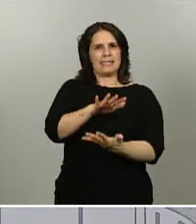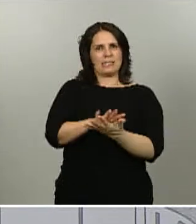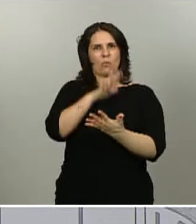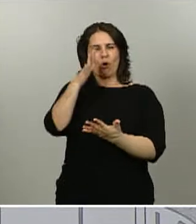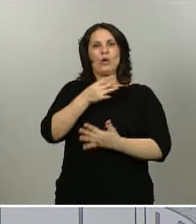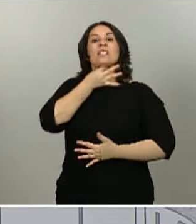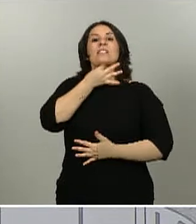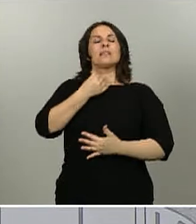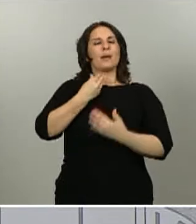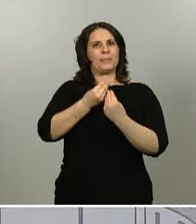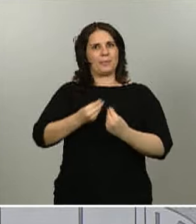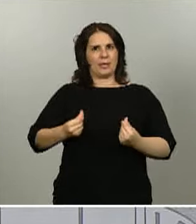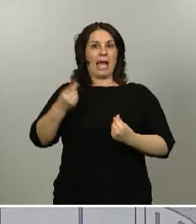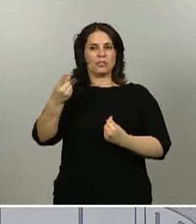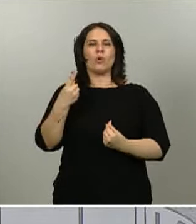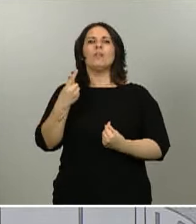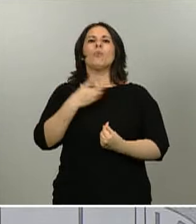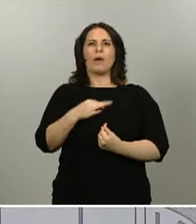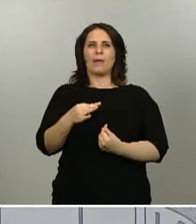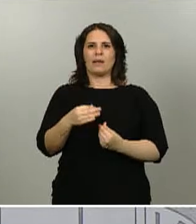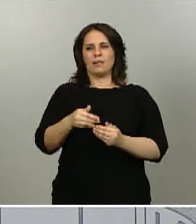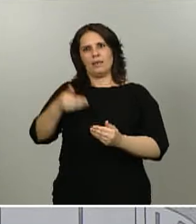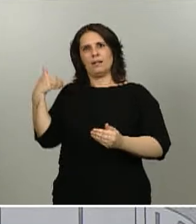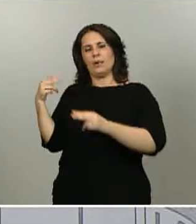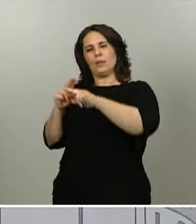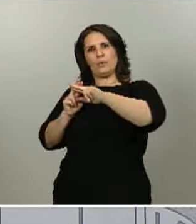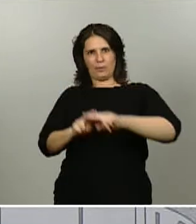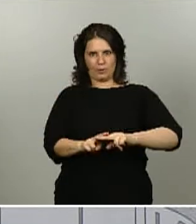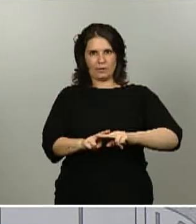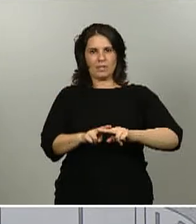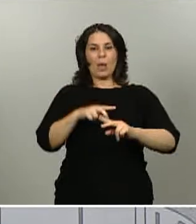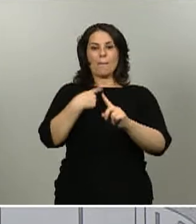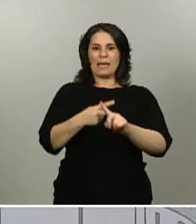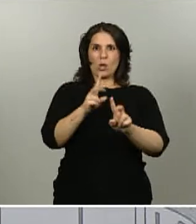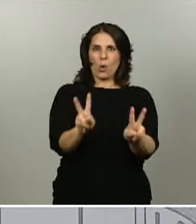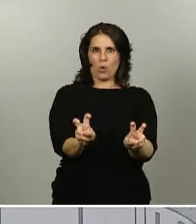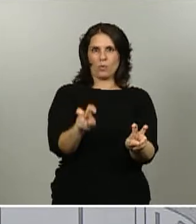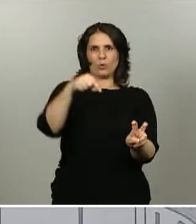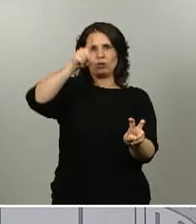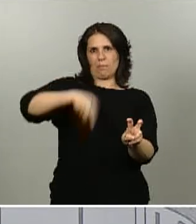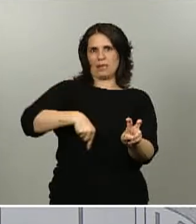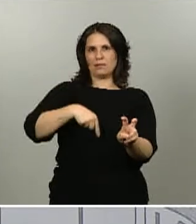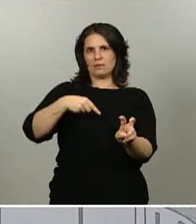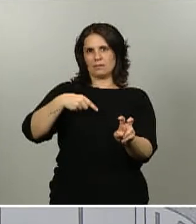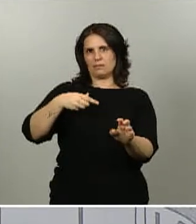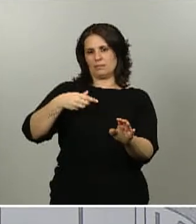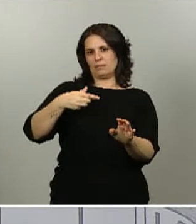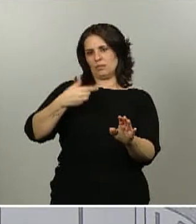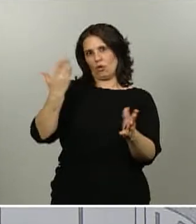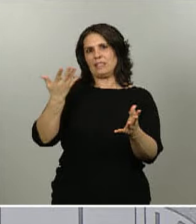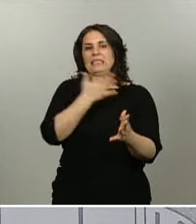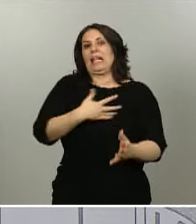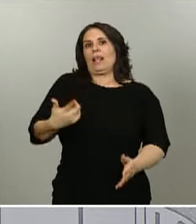los nuevos, con mejor calidad, como los datos con el anterior sistema de vigilancia y, por lo tanto, está